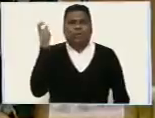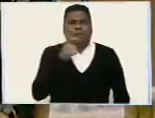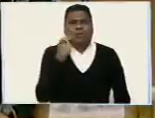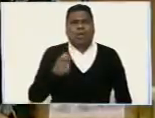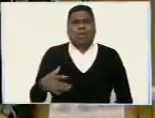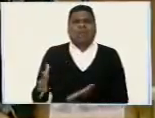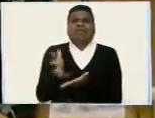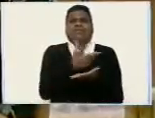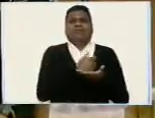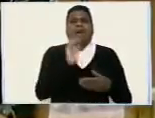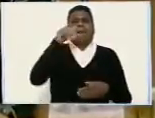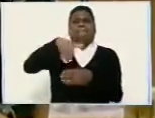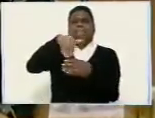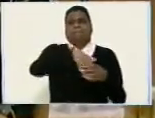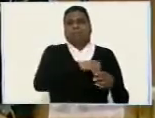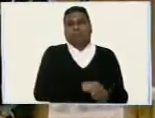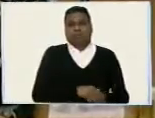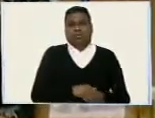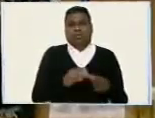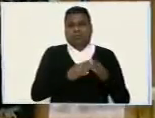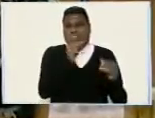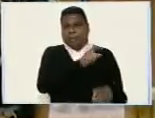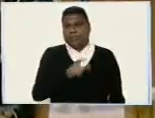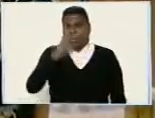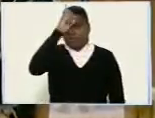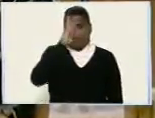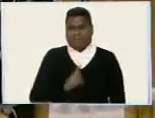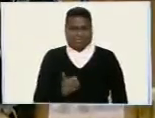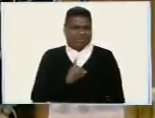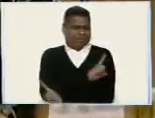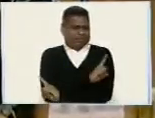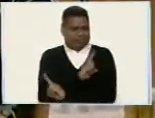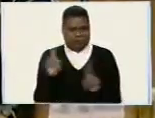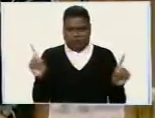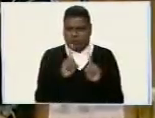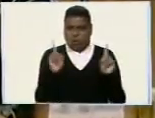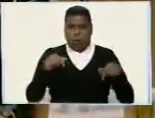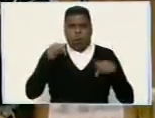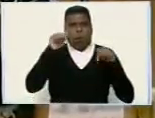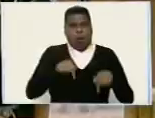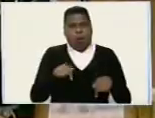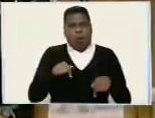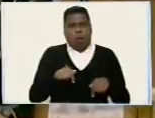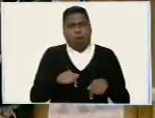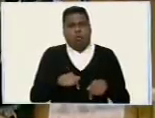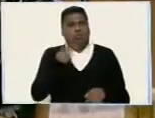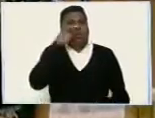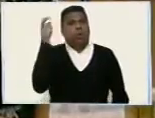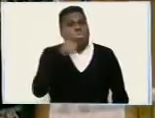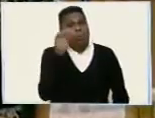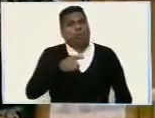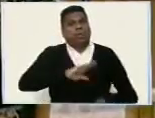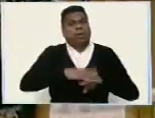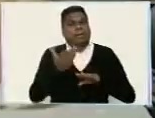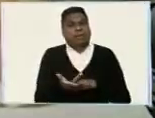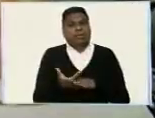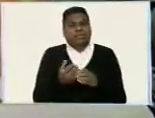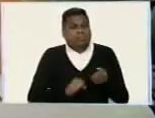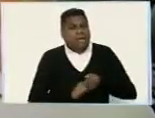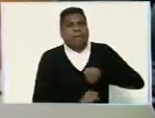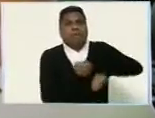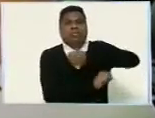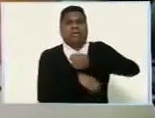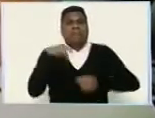obtener recursos a costillas de que éramos personas con discapacidad. No, hoy nos buscan para que aportemos a esta